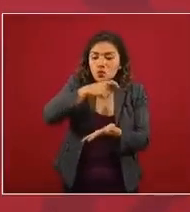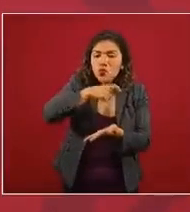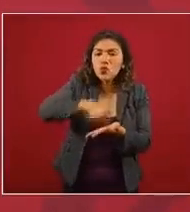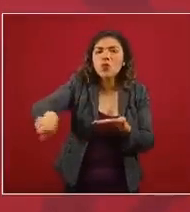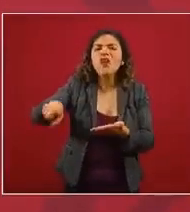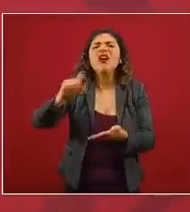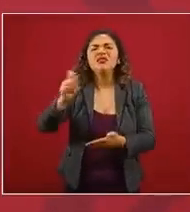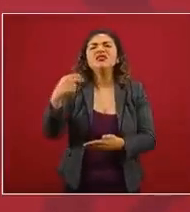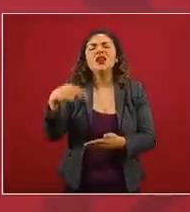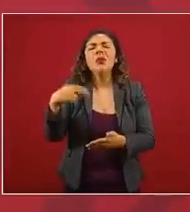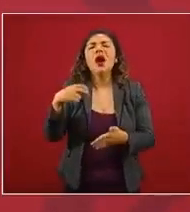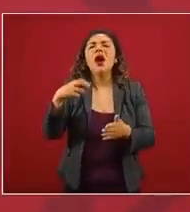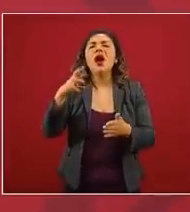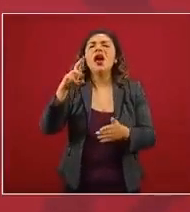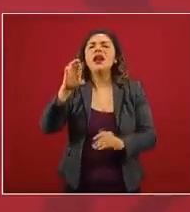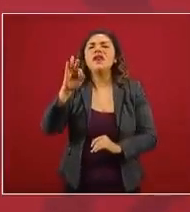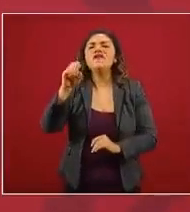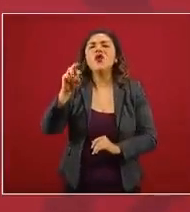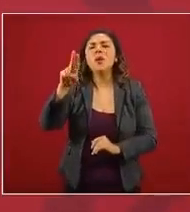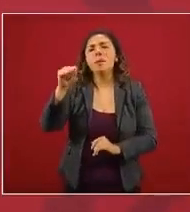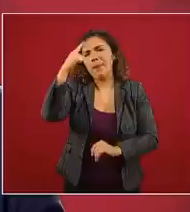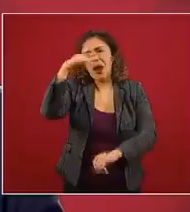la llamada reforma energética.